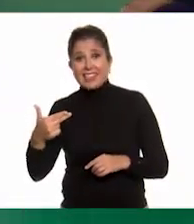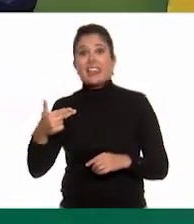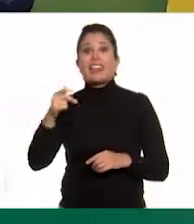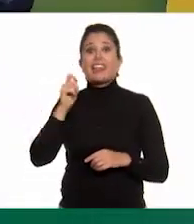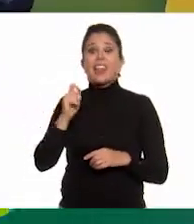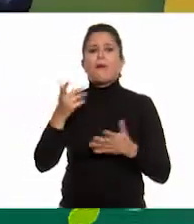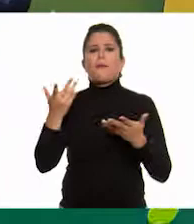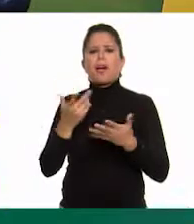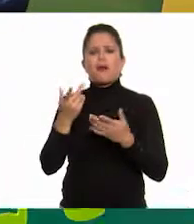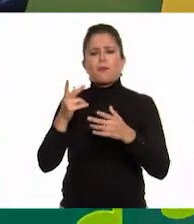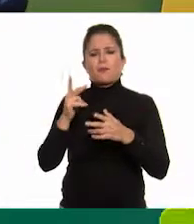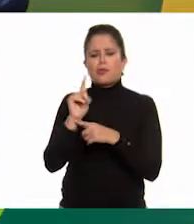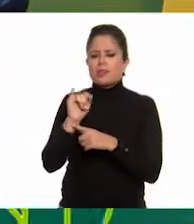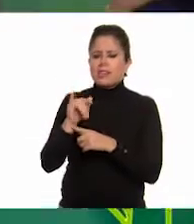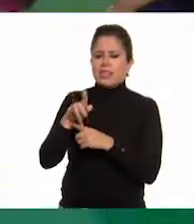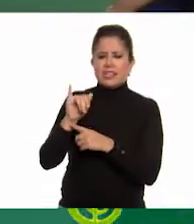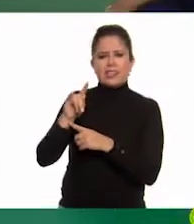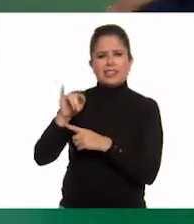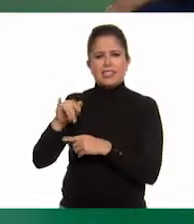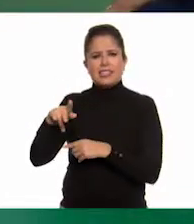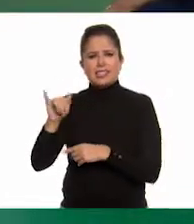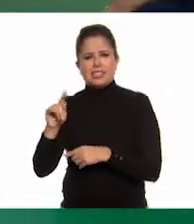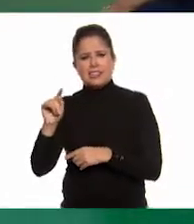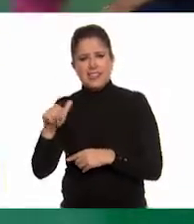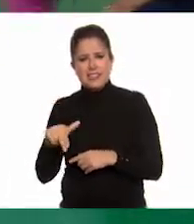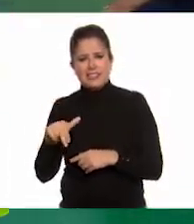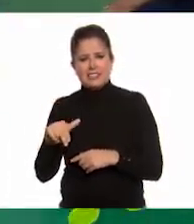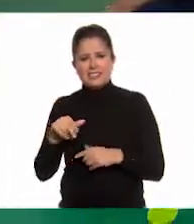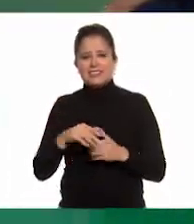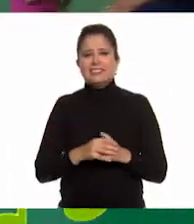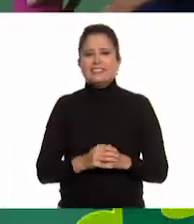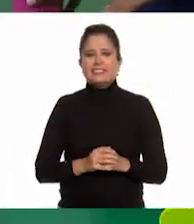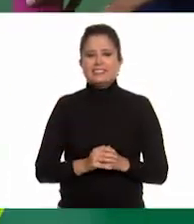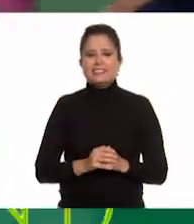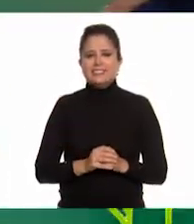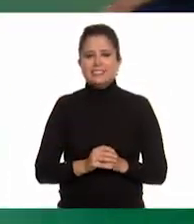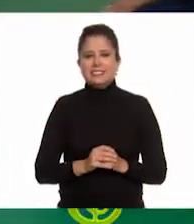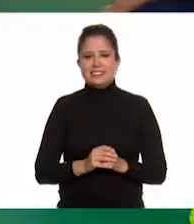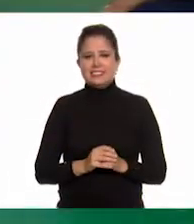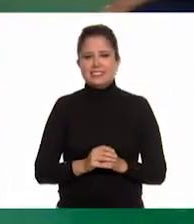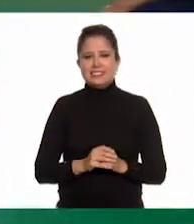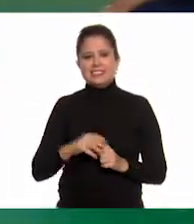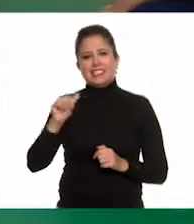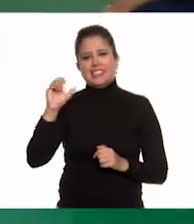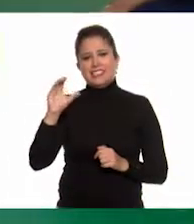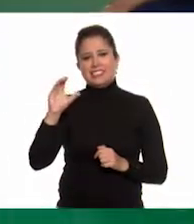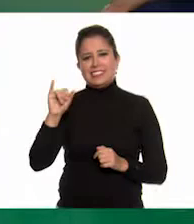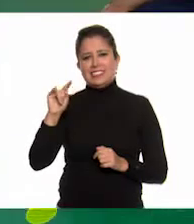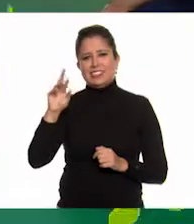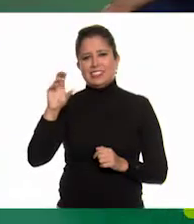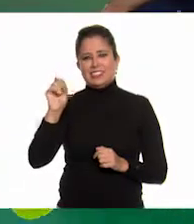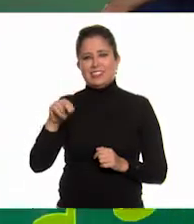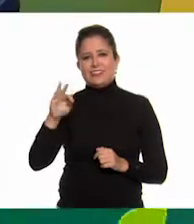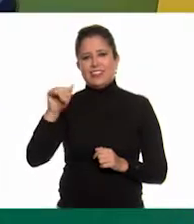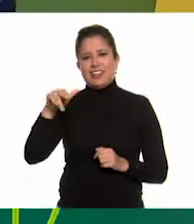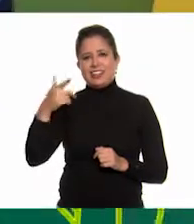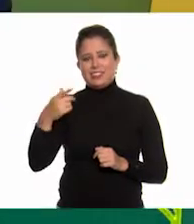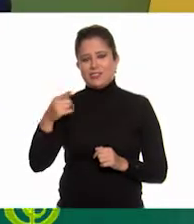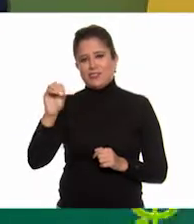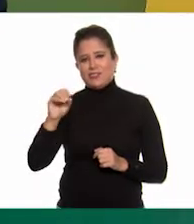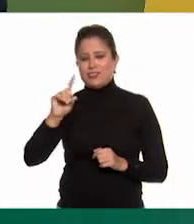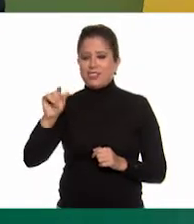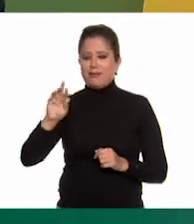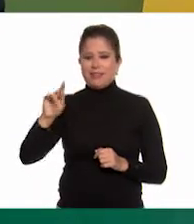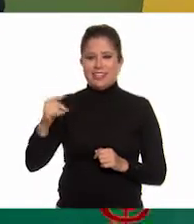va pasando con su triqui, triqui, tran, con su triqui, triqui, tran. Acitrón de un fandango, sango,